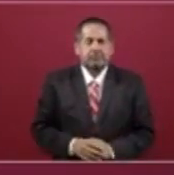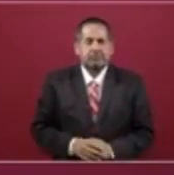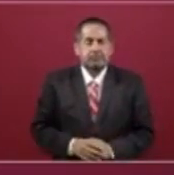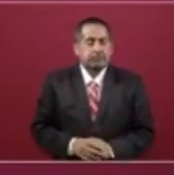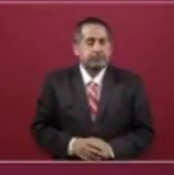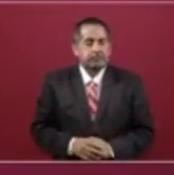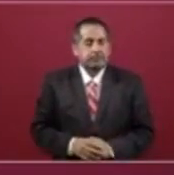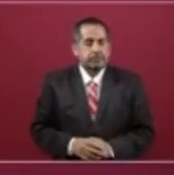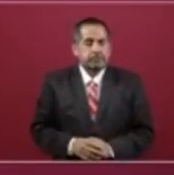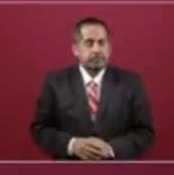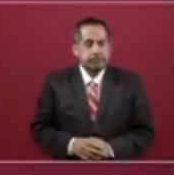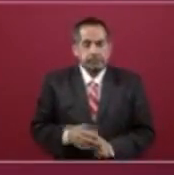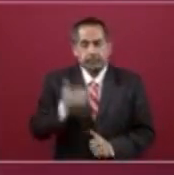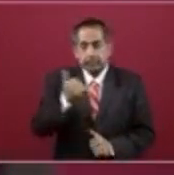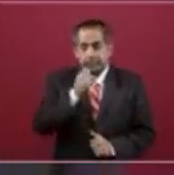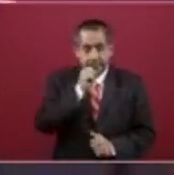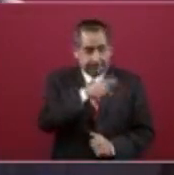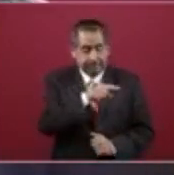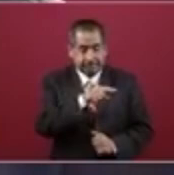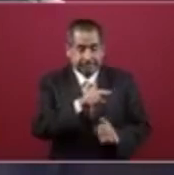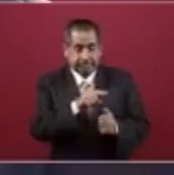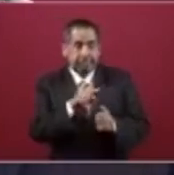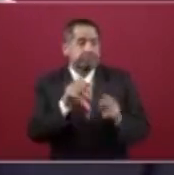y le invierten